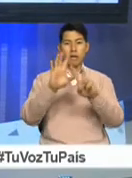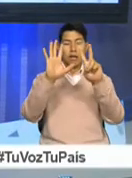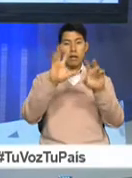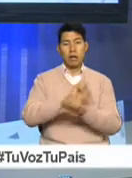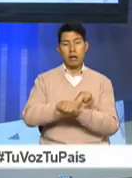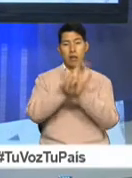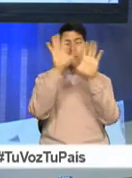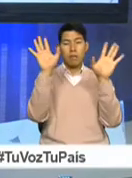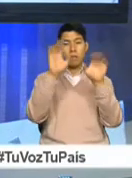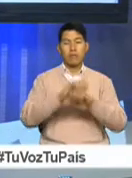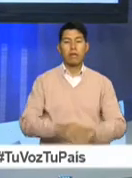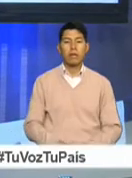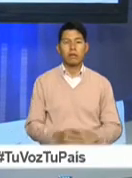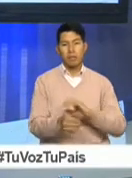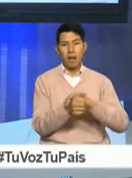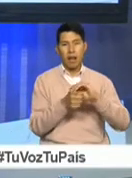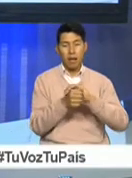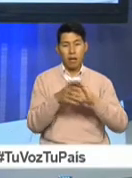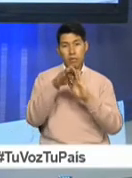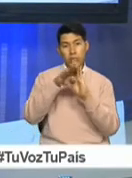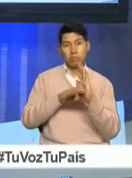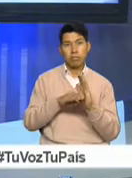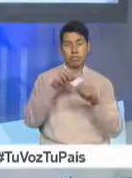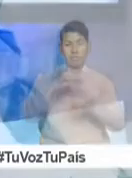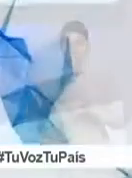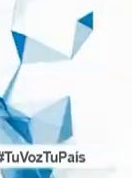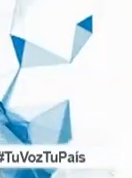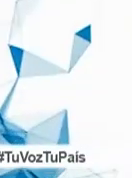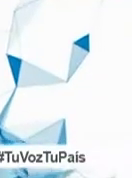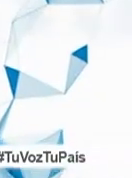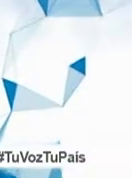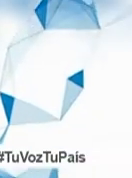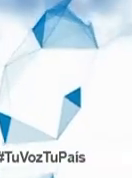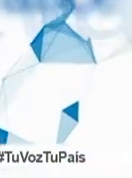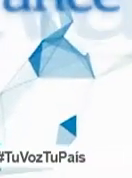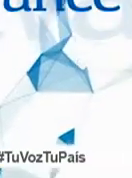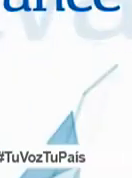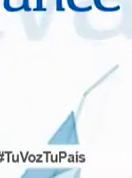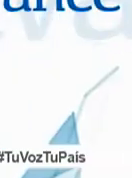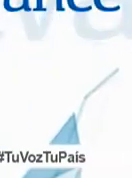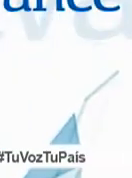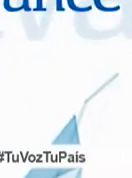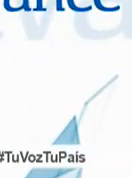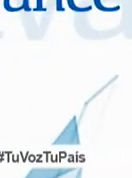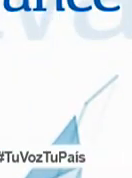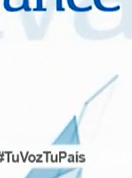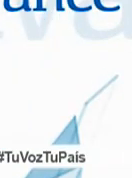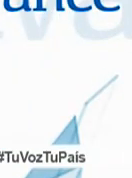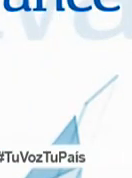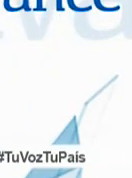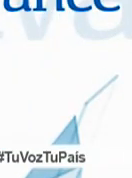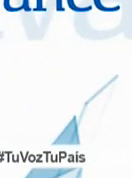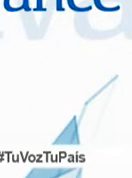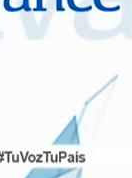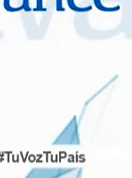menos en galápagos amigos amigas hacemos una pausa pero quédense con nosotros ya regresamos con más noticias nacionales